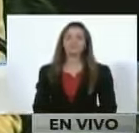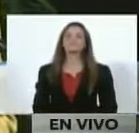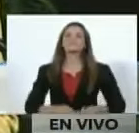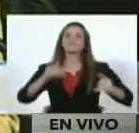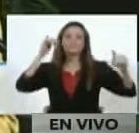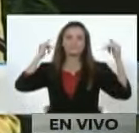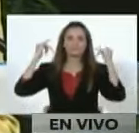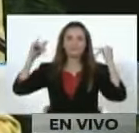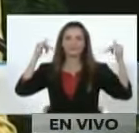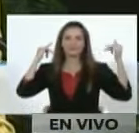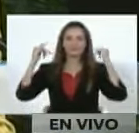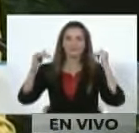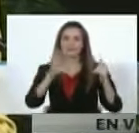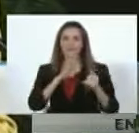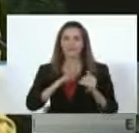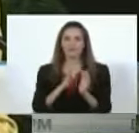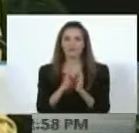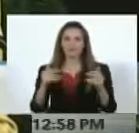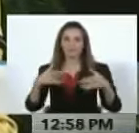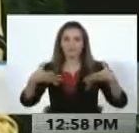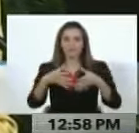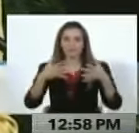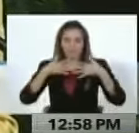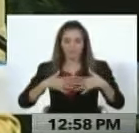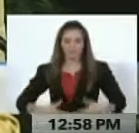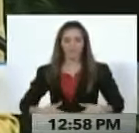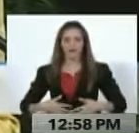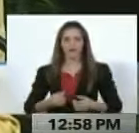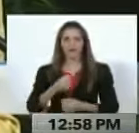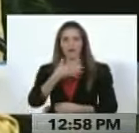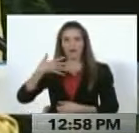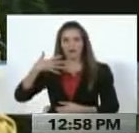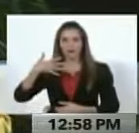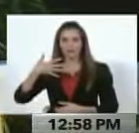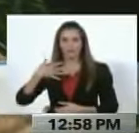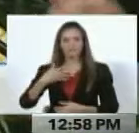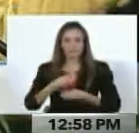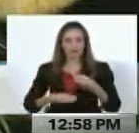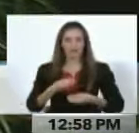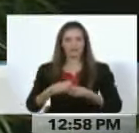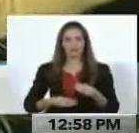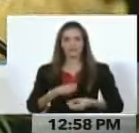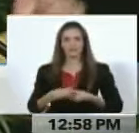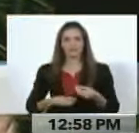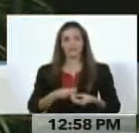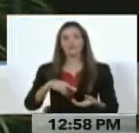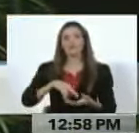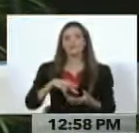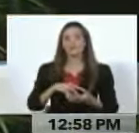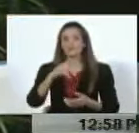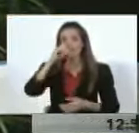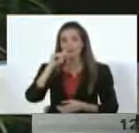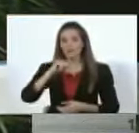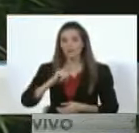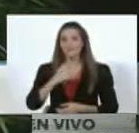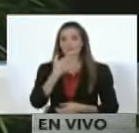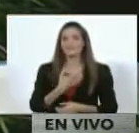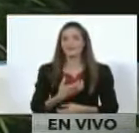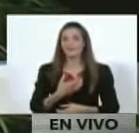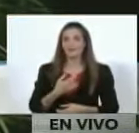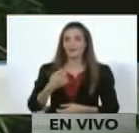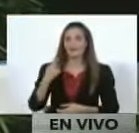Celebremos nuestro ejército de batas blancas, conformados por lo que va de año desde diciembre,